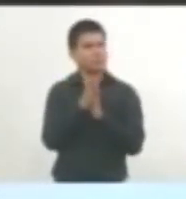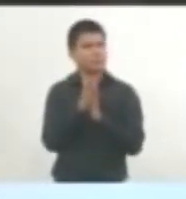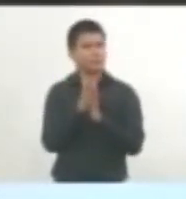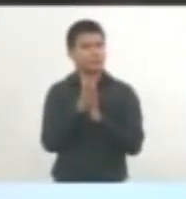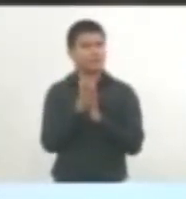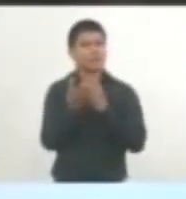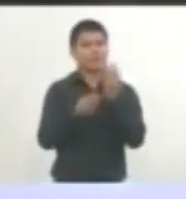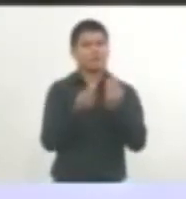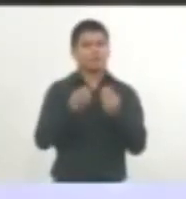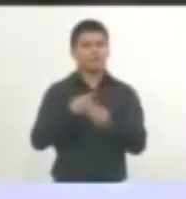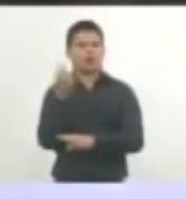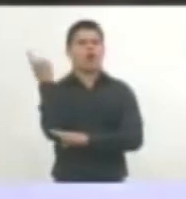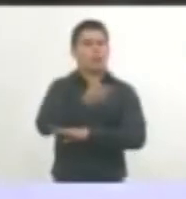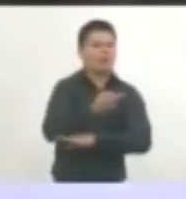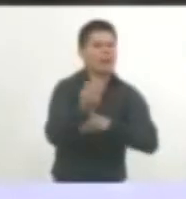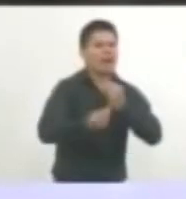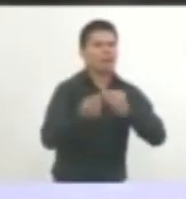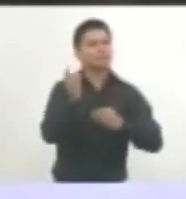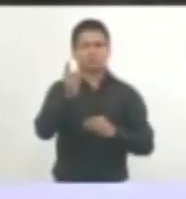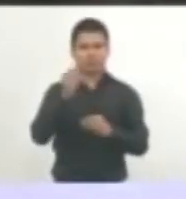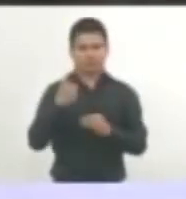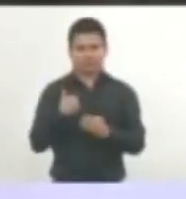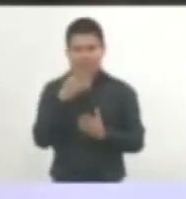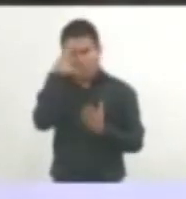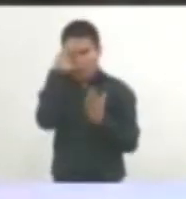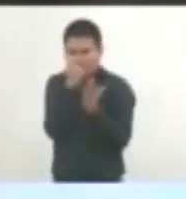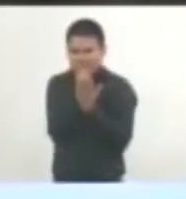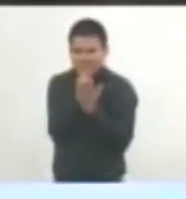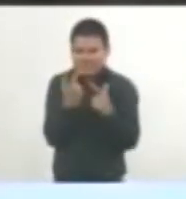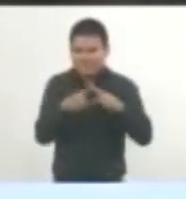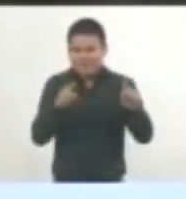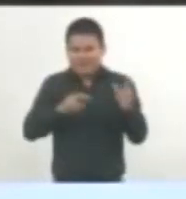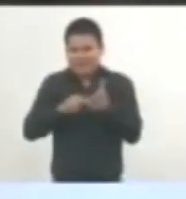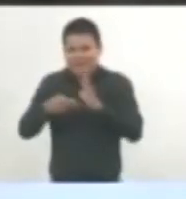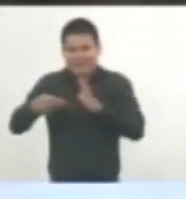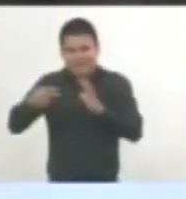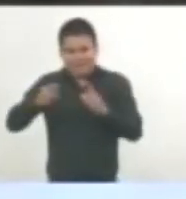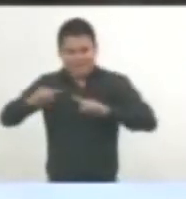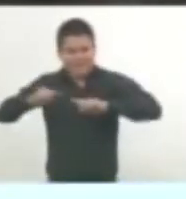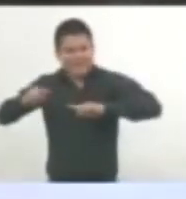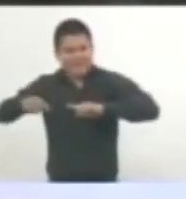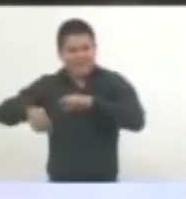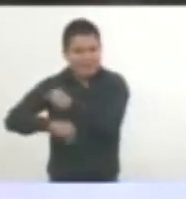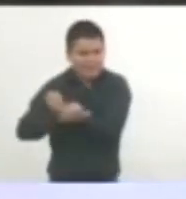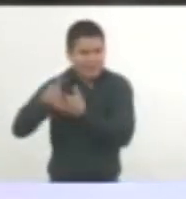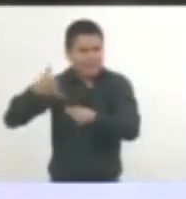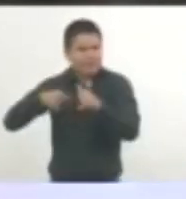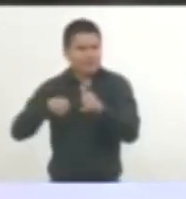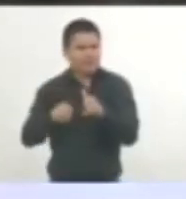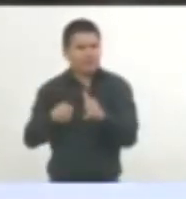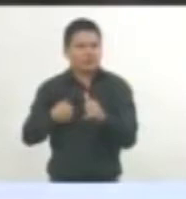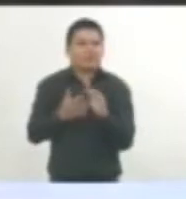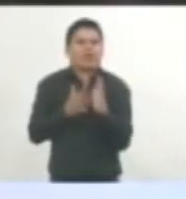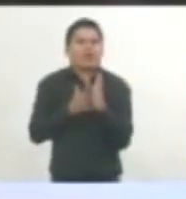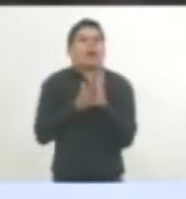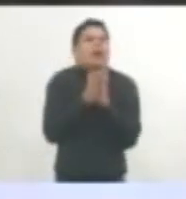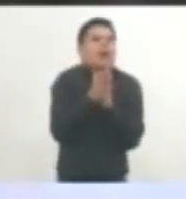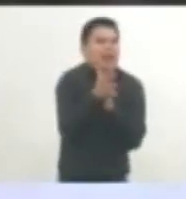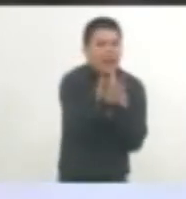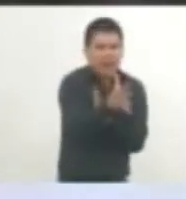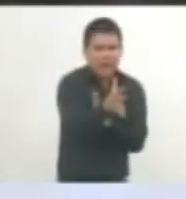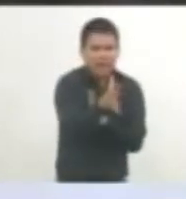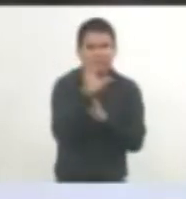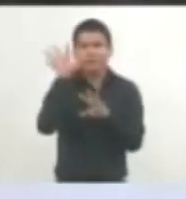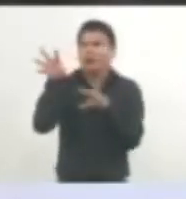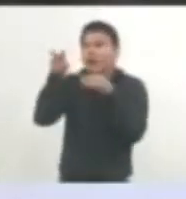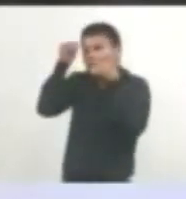hemos hecho nosotros y solamente son opiniones. Esto no es ninguna doctrina ni es nada que se le parezca, sino con